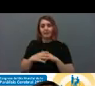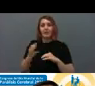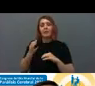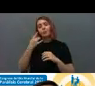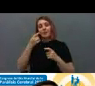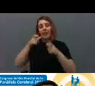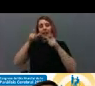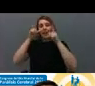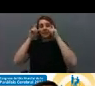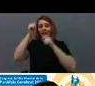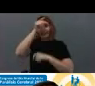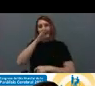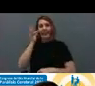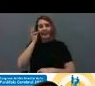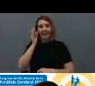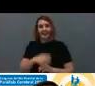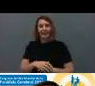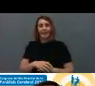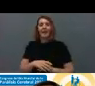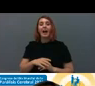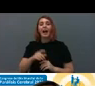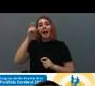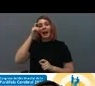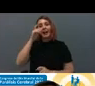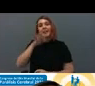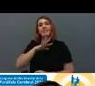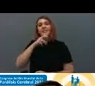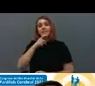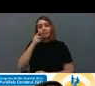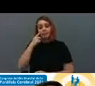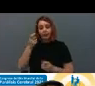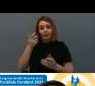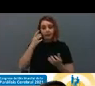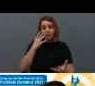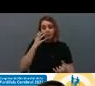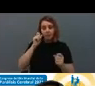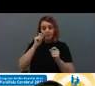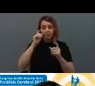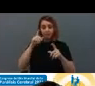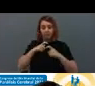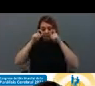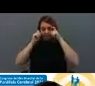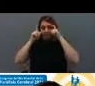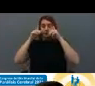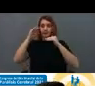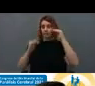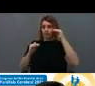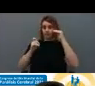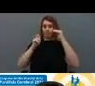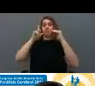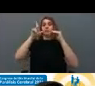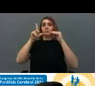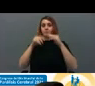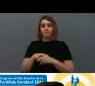¿no? Ponerse las gafas violetas con doble o triple aumento para ver esas desigualdades, ya que